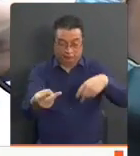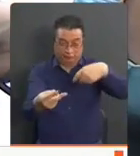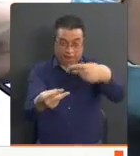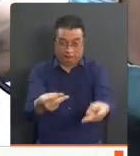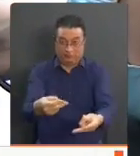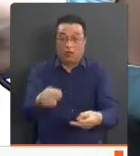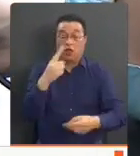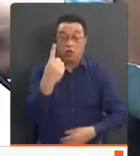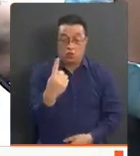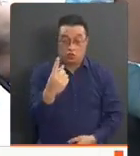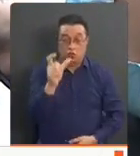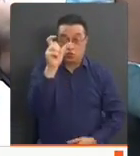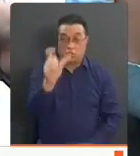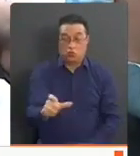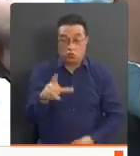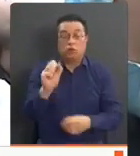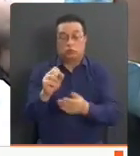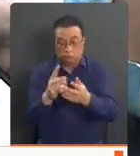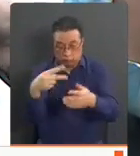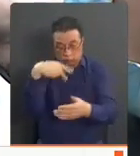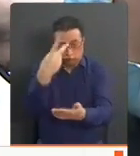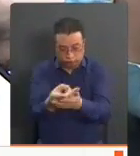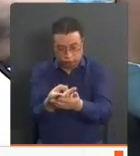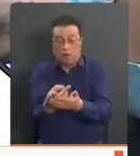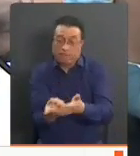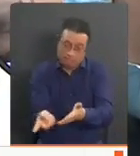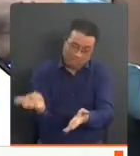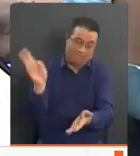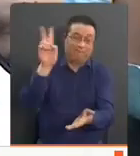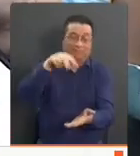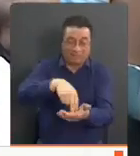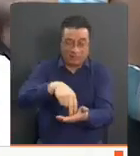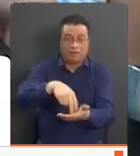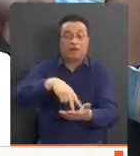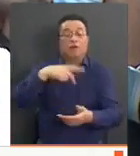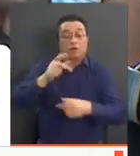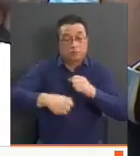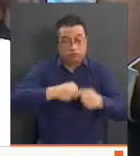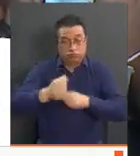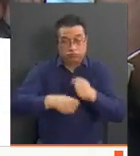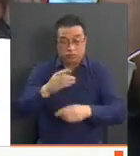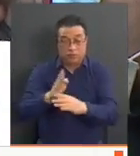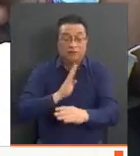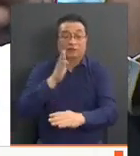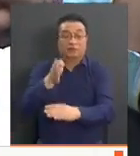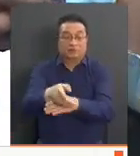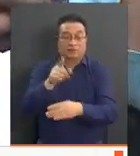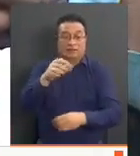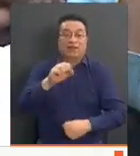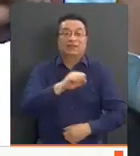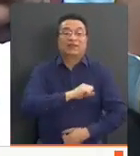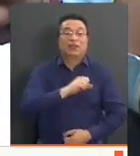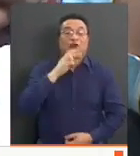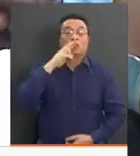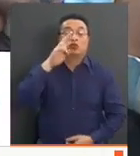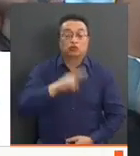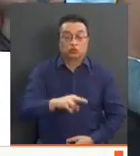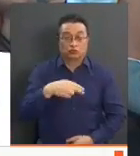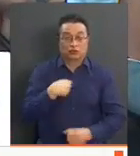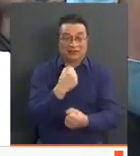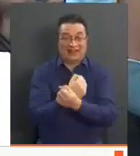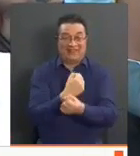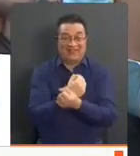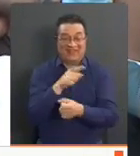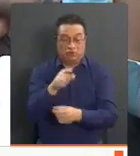Una de ellas logra reponerse y se traslada hasta la prefectura Santiago Sur, que es nuestra prefectura,